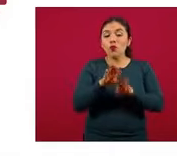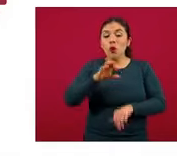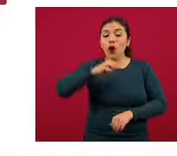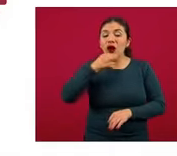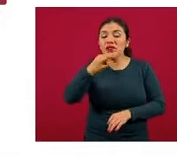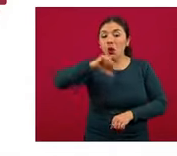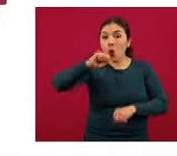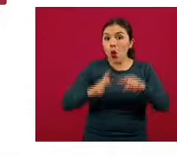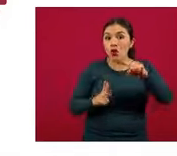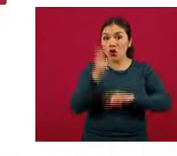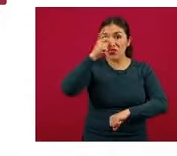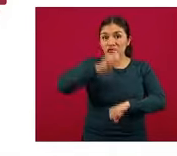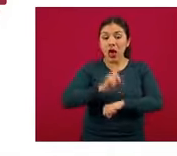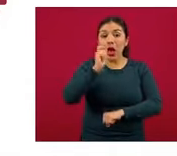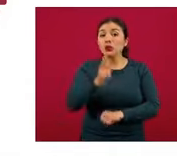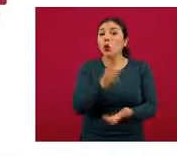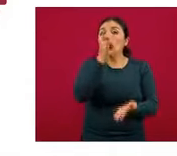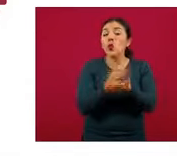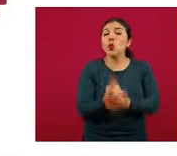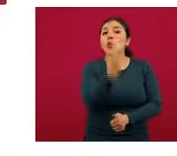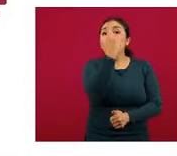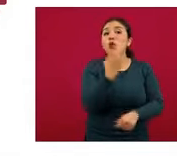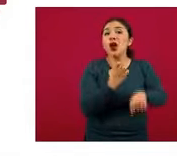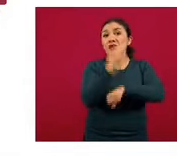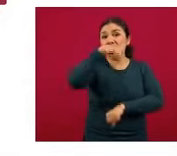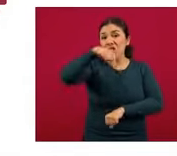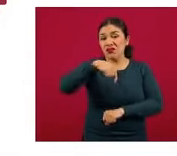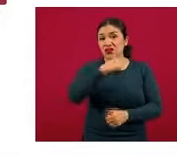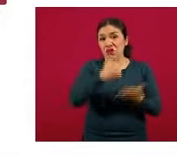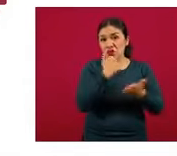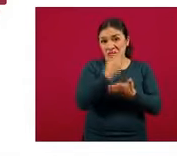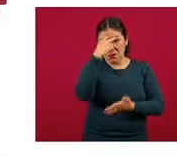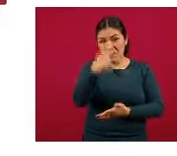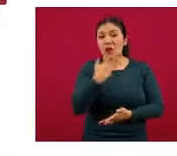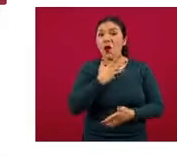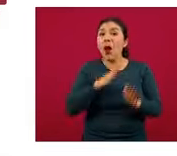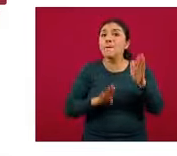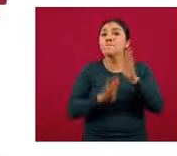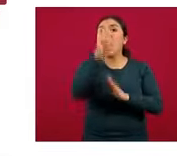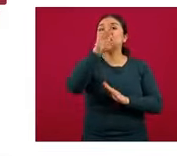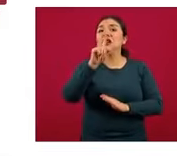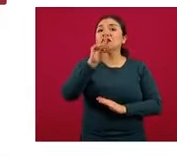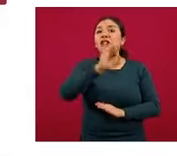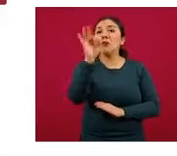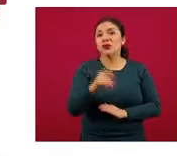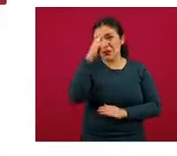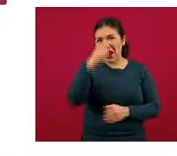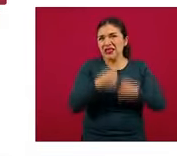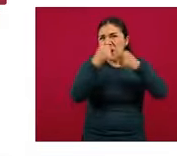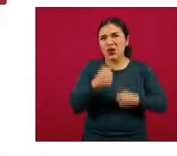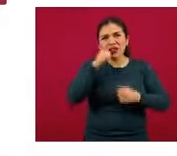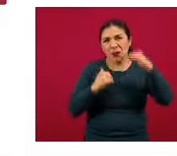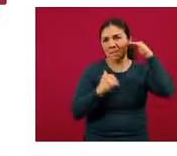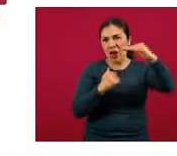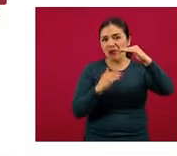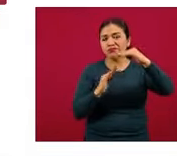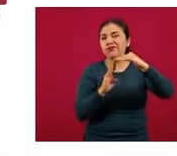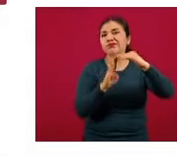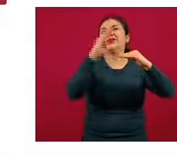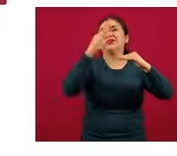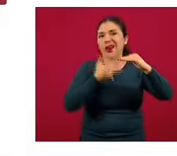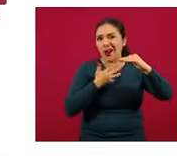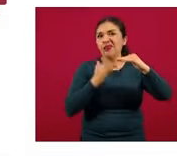hoy, sería esta la única entidad que está rebasando este 70% de nivel de seguridad, que además le ha